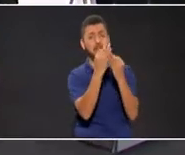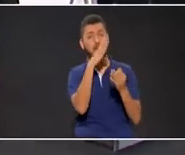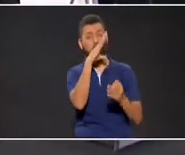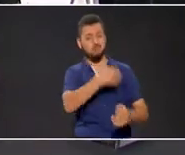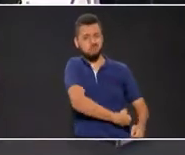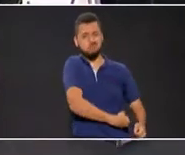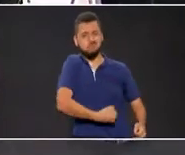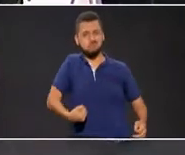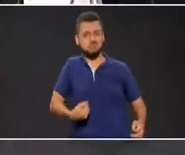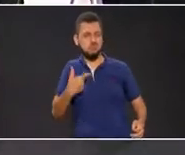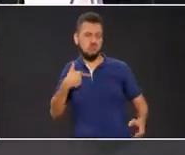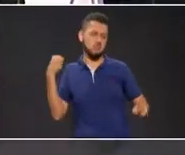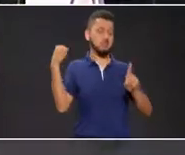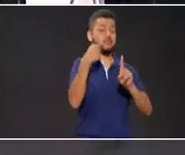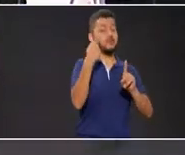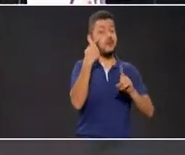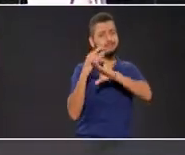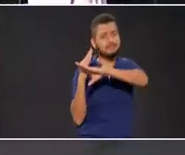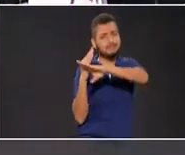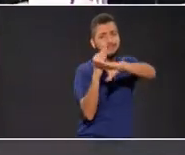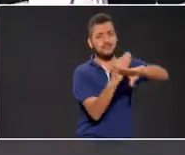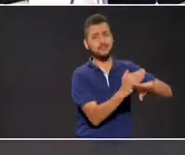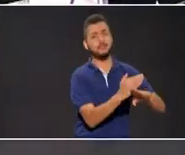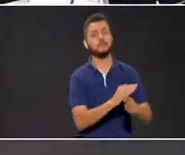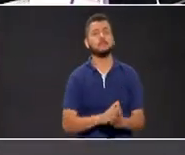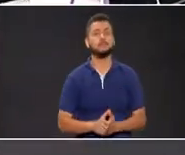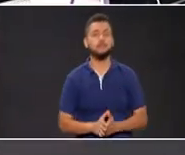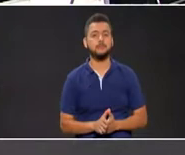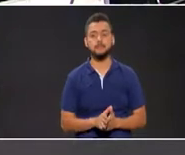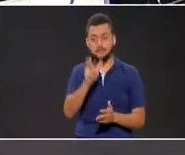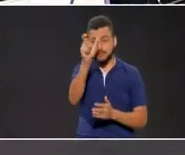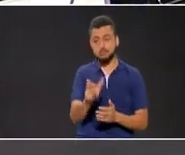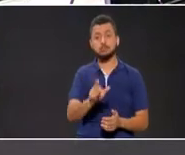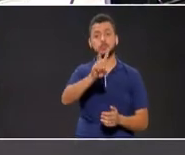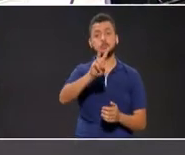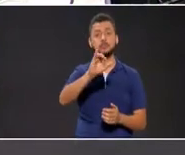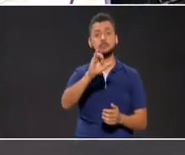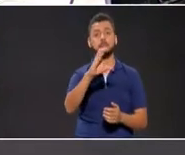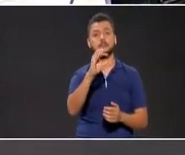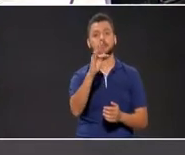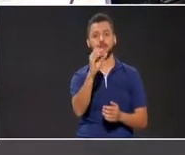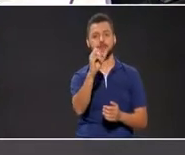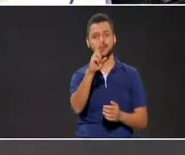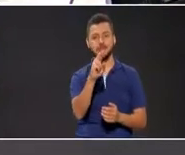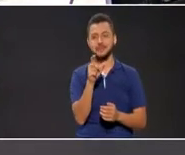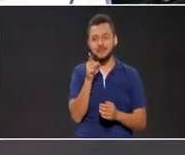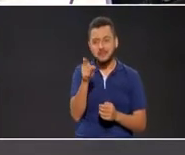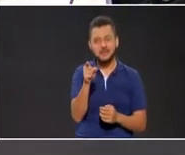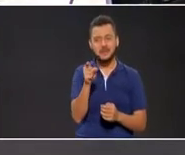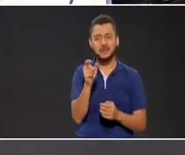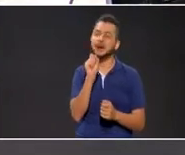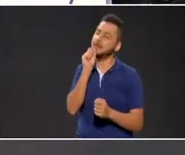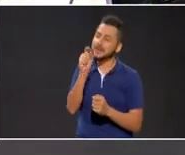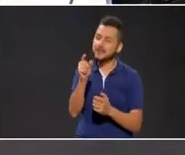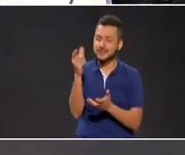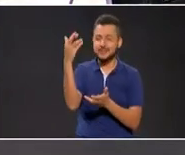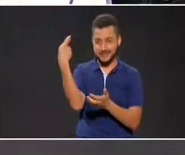le voy a repetir la pregunta candidato víctor correa porque usted está nuevamente ya aquí